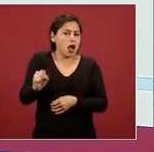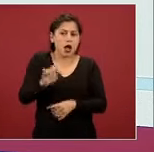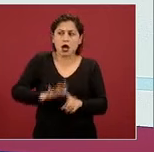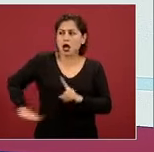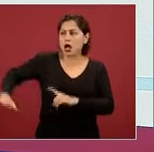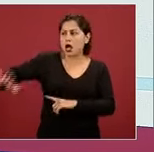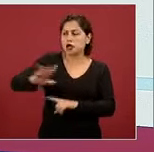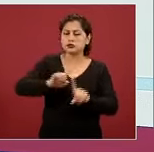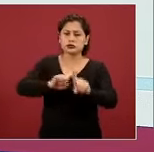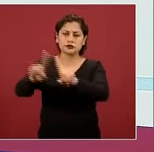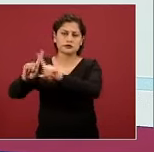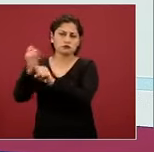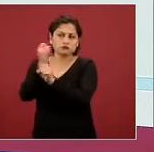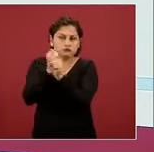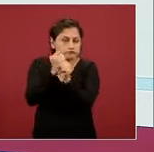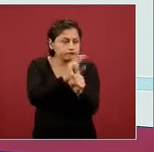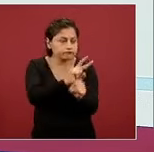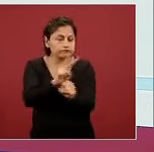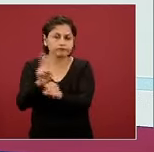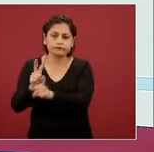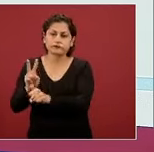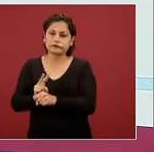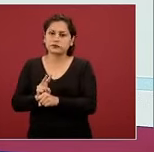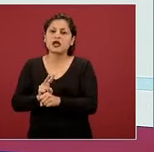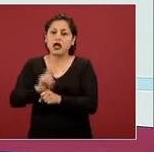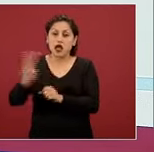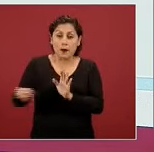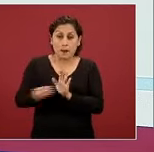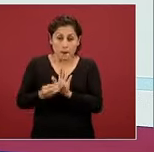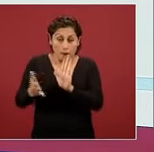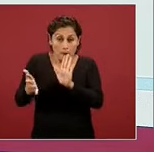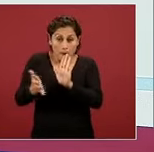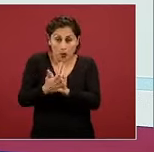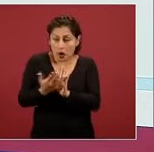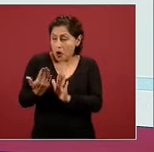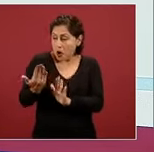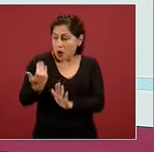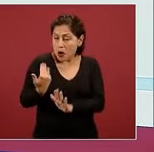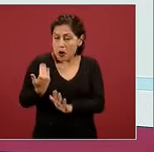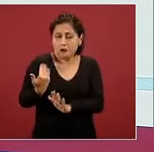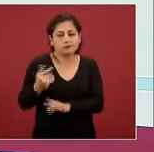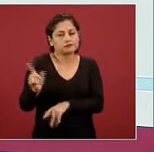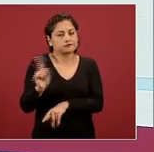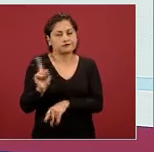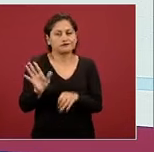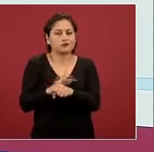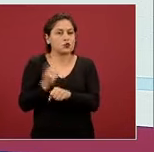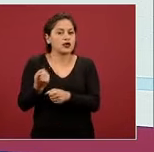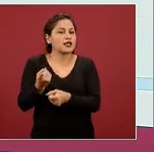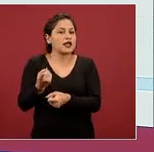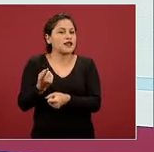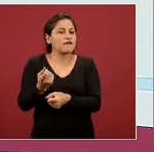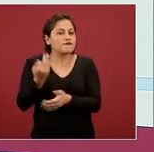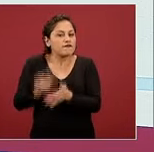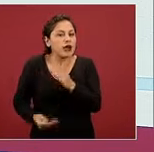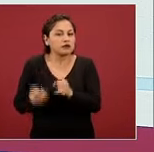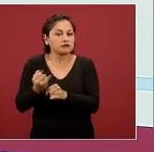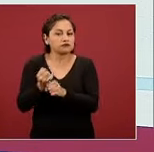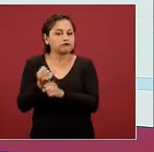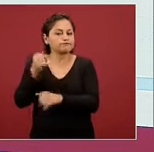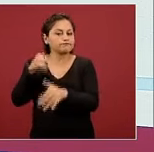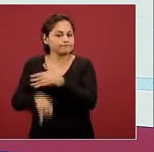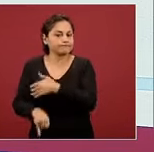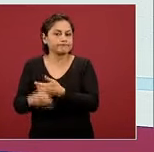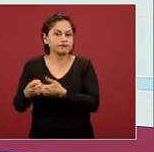vigilancia epidemiológica evitar poner información de las últimas 2 semanas, porque es un periodo de inestabilidad de los datos